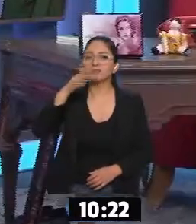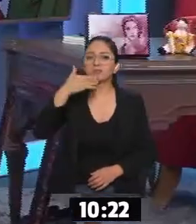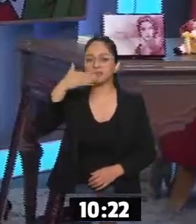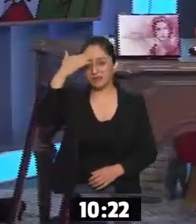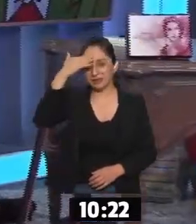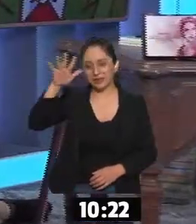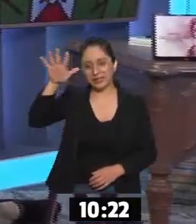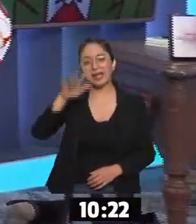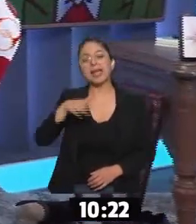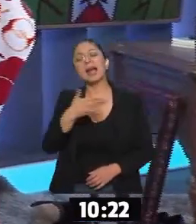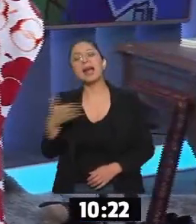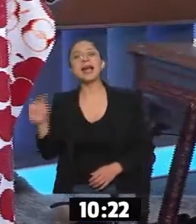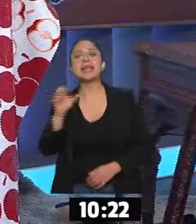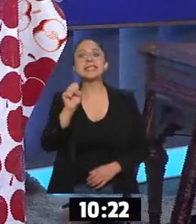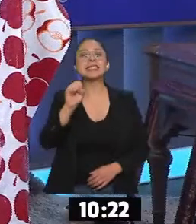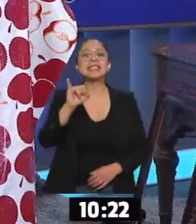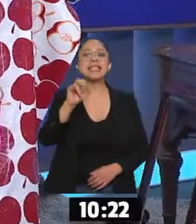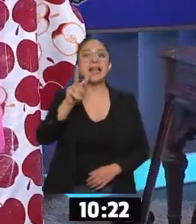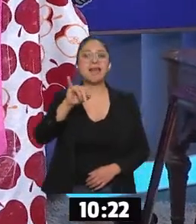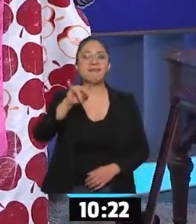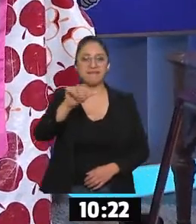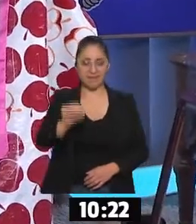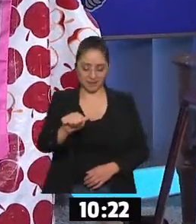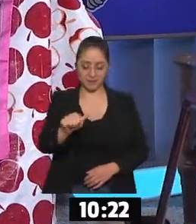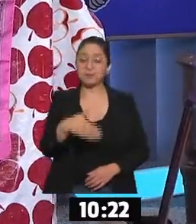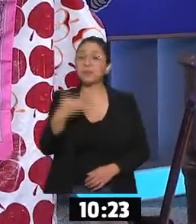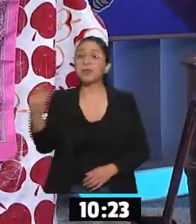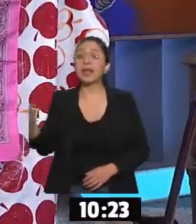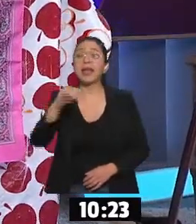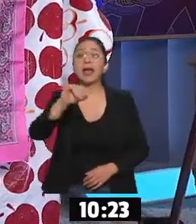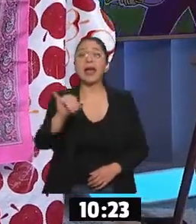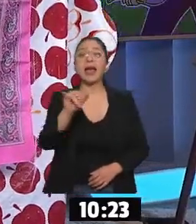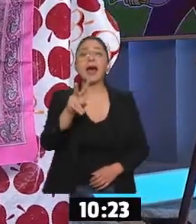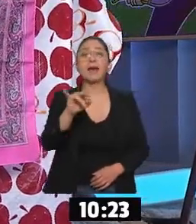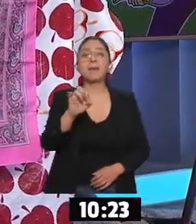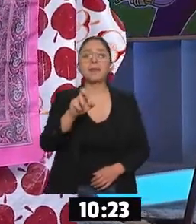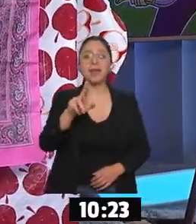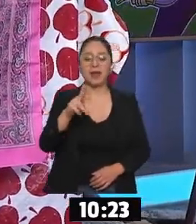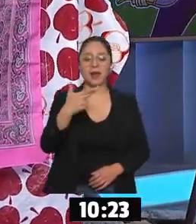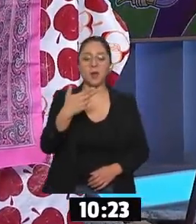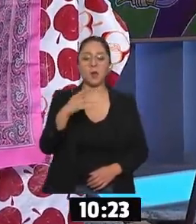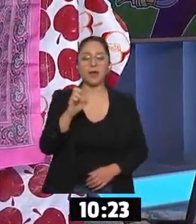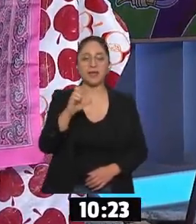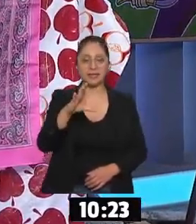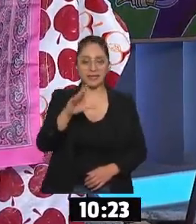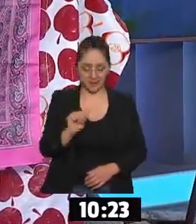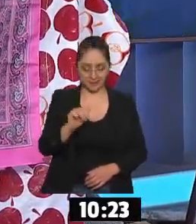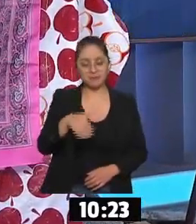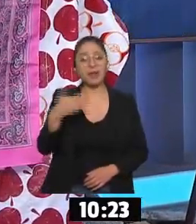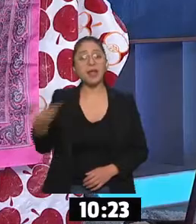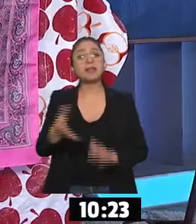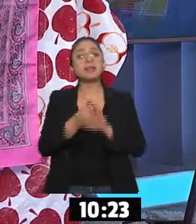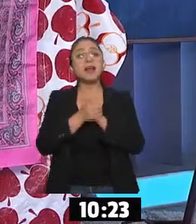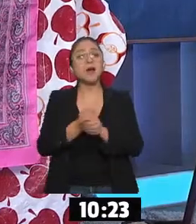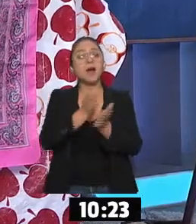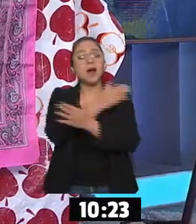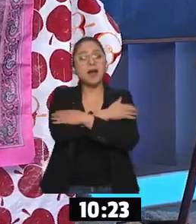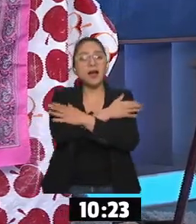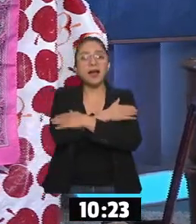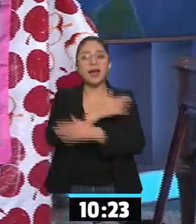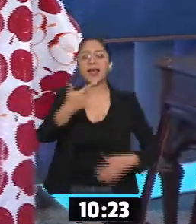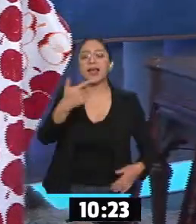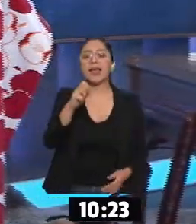Para Silvia Gildrín. Para Javier Huesca. Saludos y abrazos para